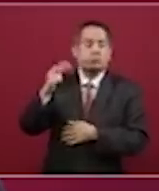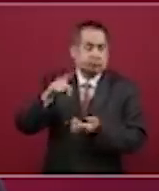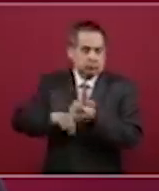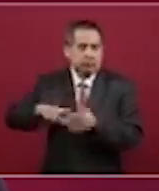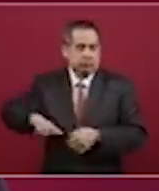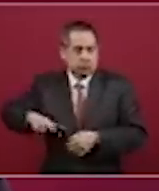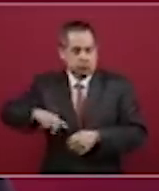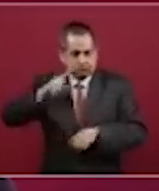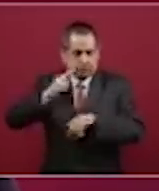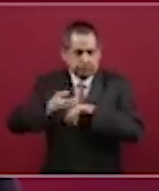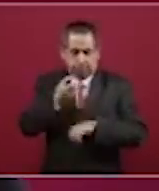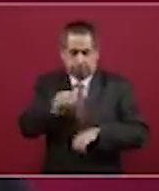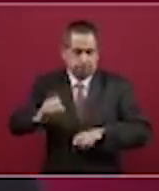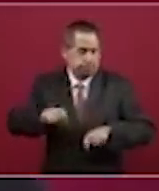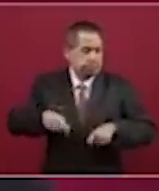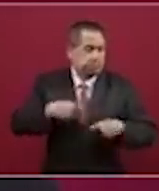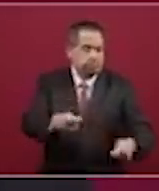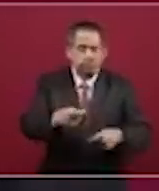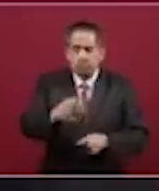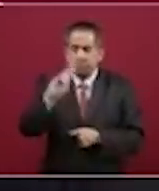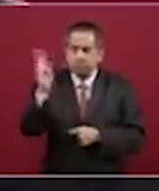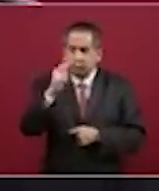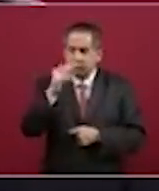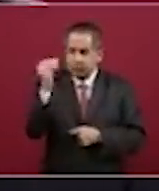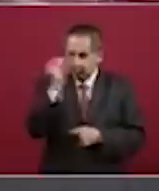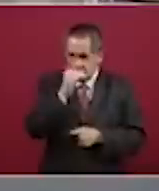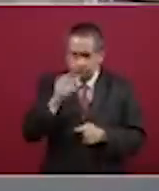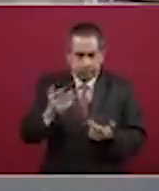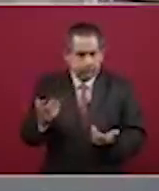obligatoria. Esta es una